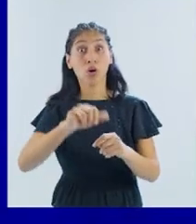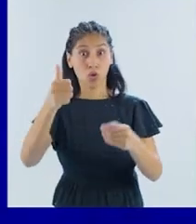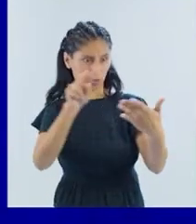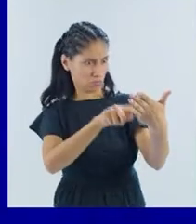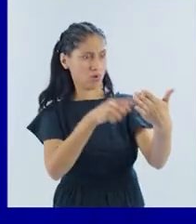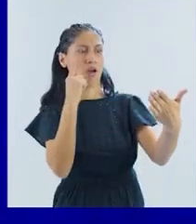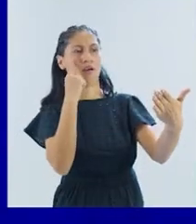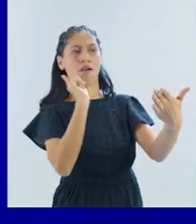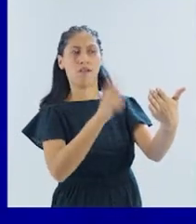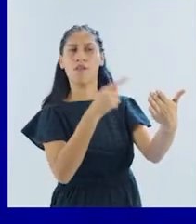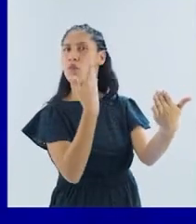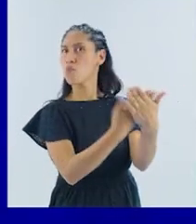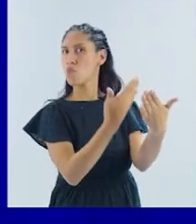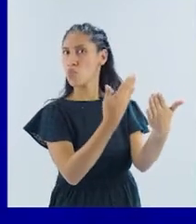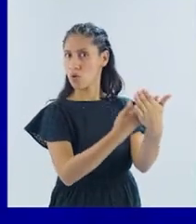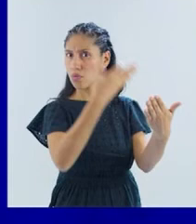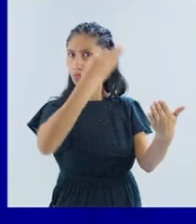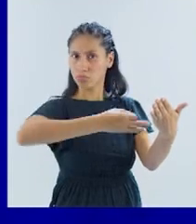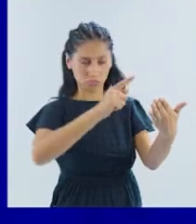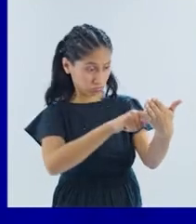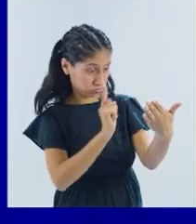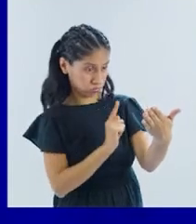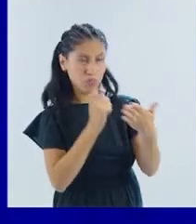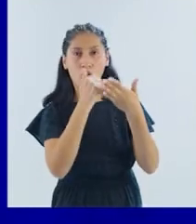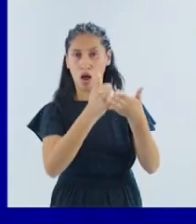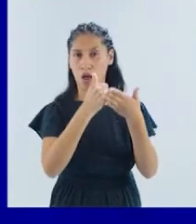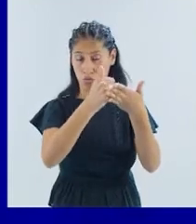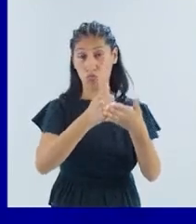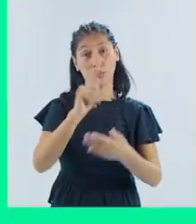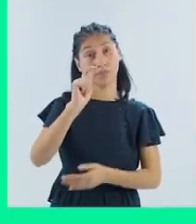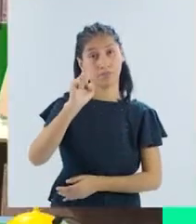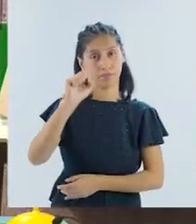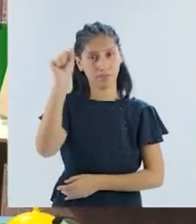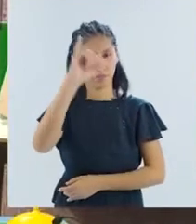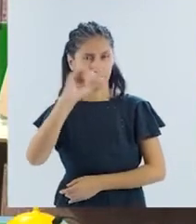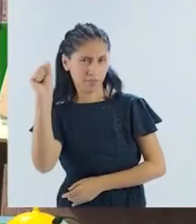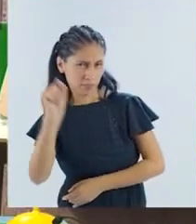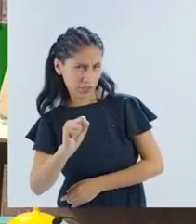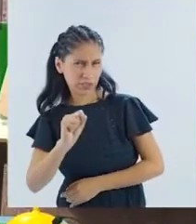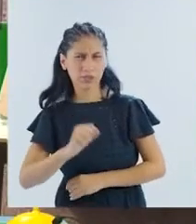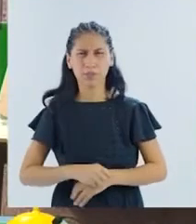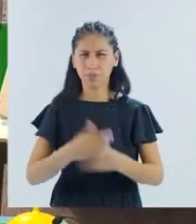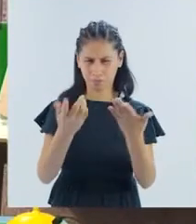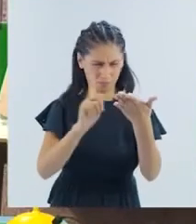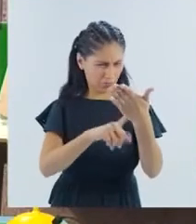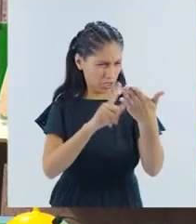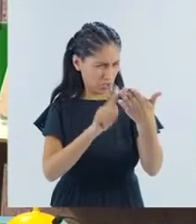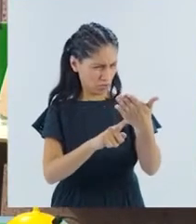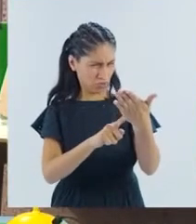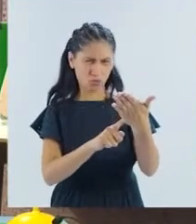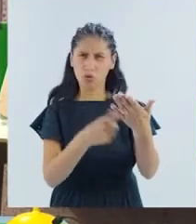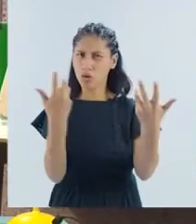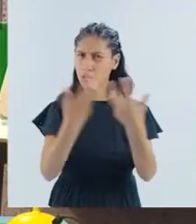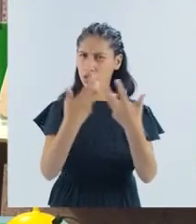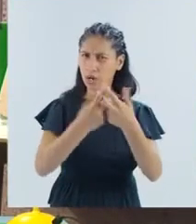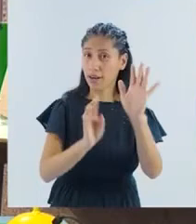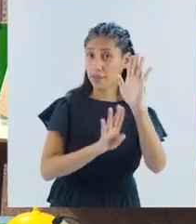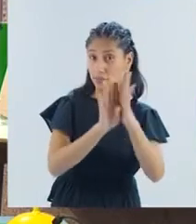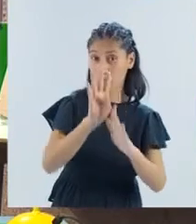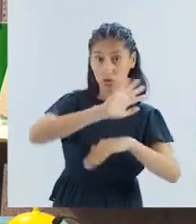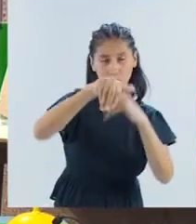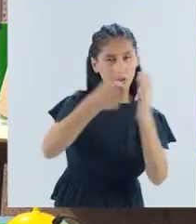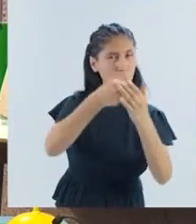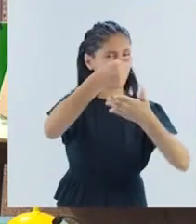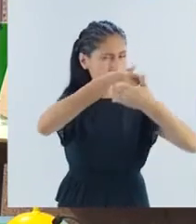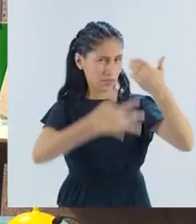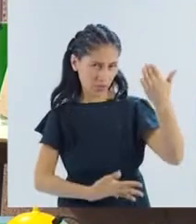pruebas u opiniones, la cual sirve para respaldar la tesis. De hecho, esta parte corresponde al desarrollo de